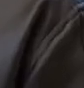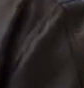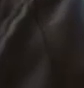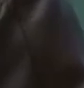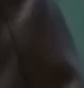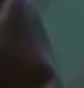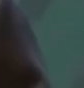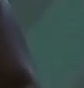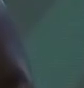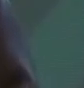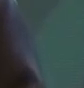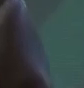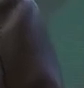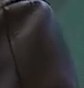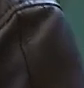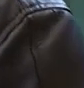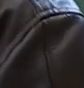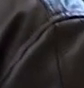¿Y por qué no la voy a cambiar?